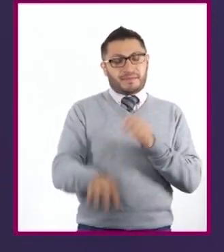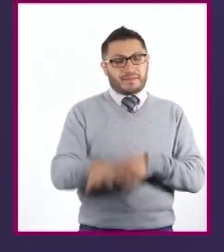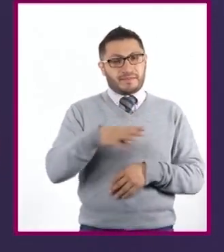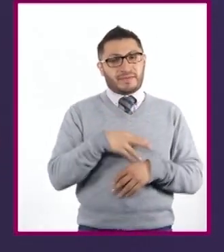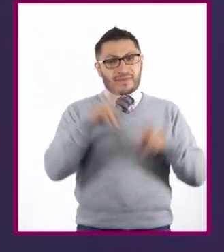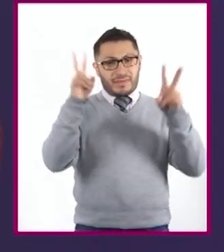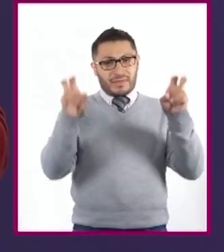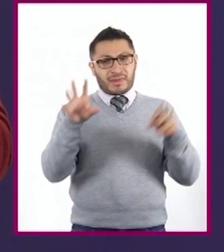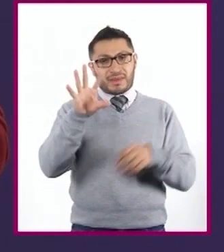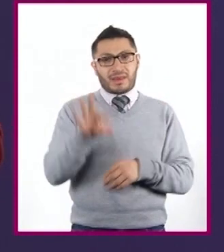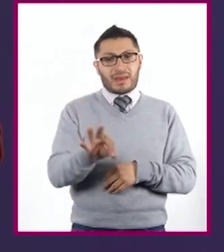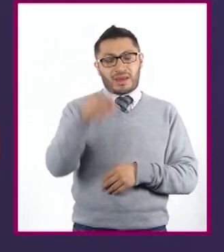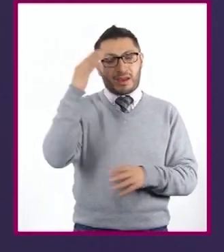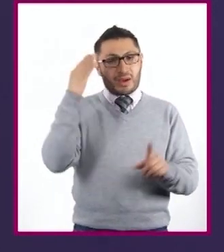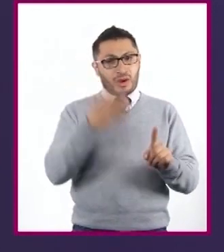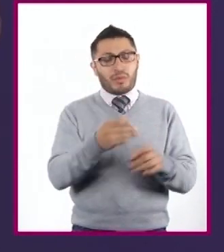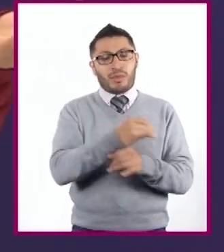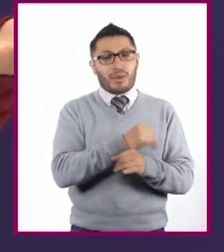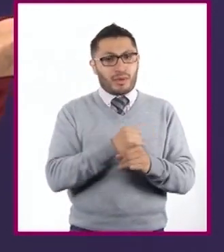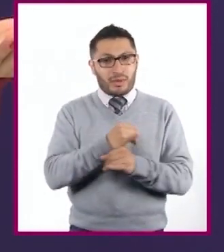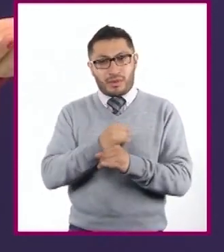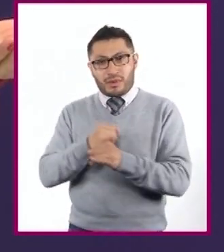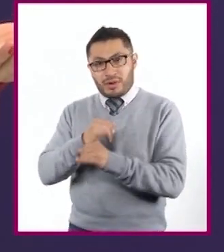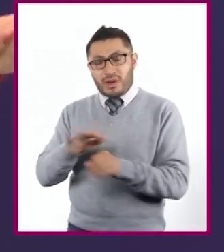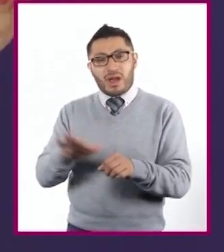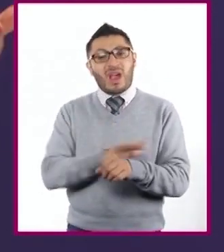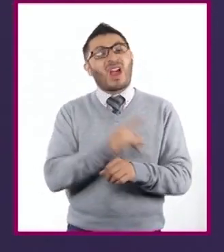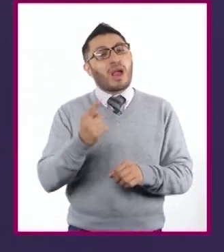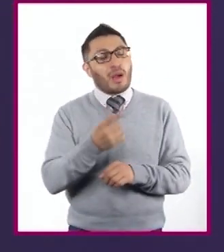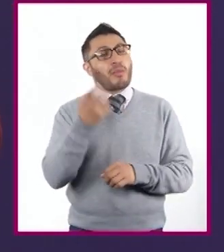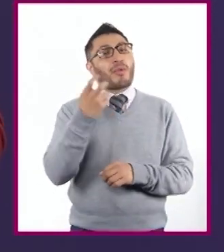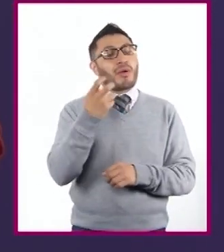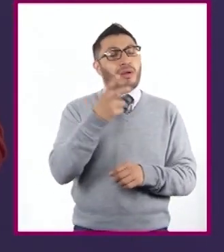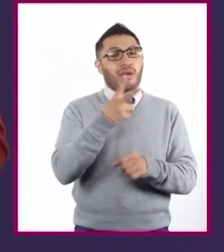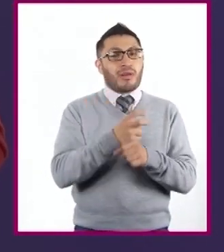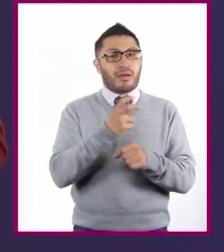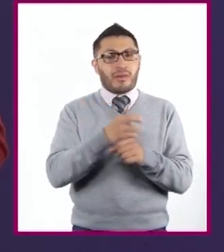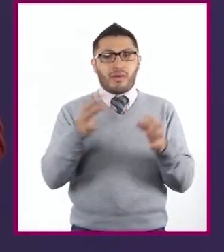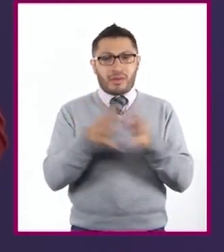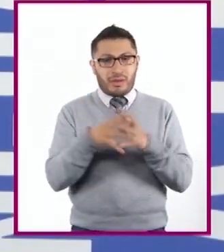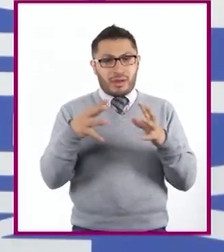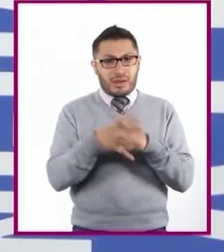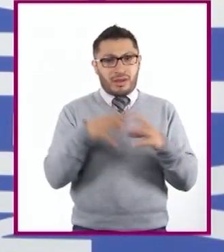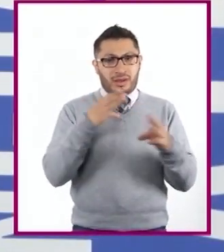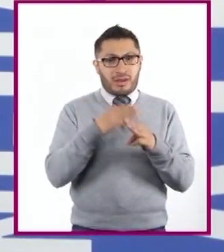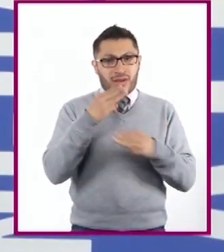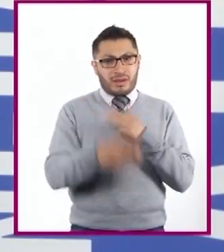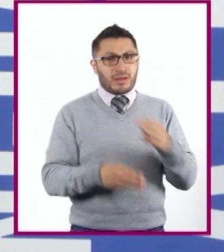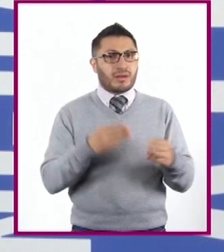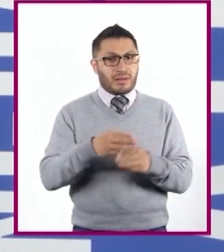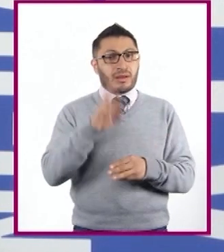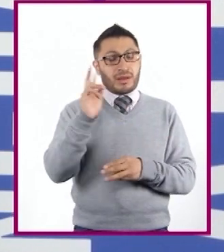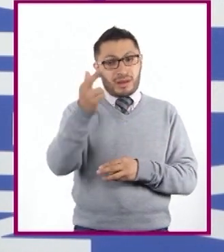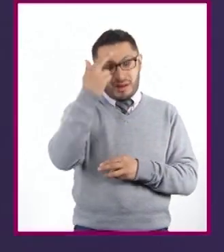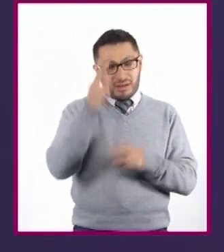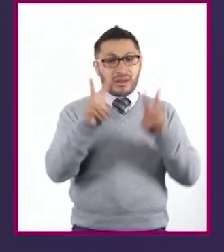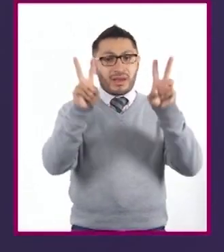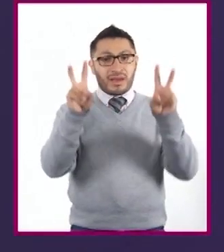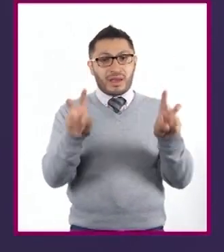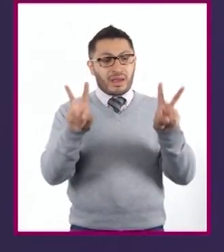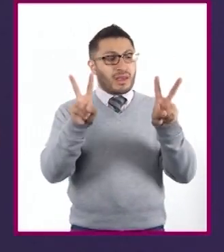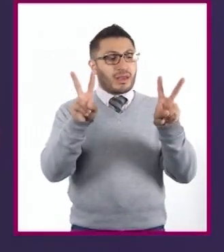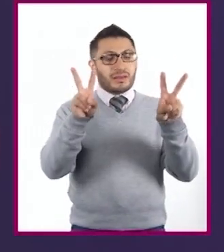se eligió fue para investigar por qué se dio la Segunda Guerra Mundial. Recuerden que un tema también